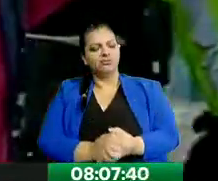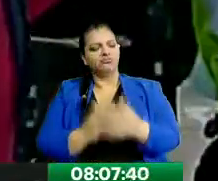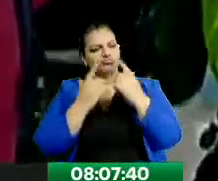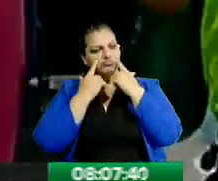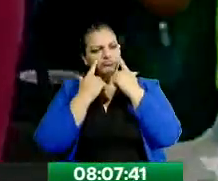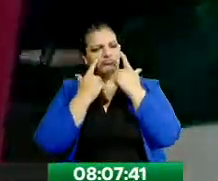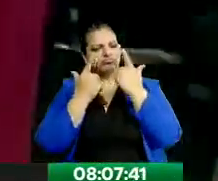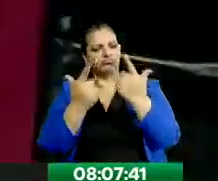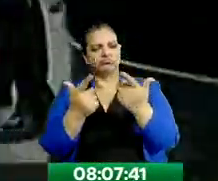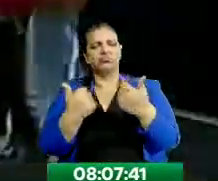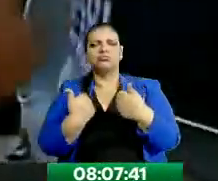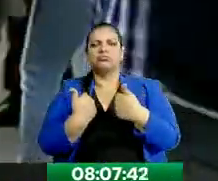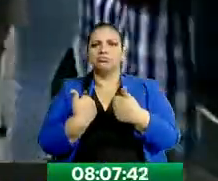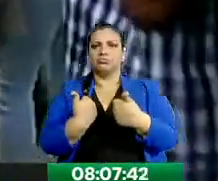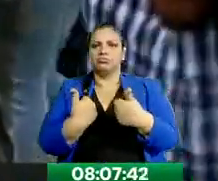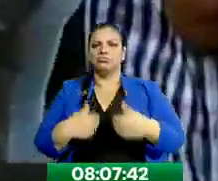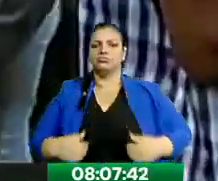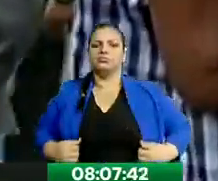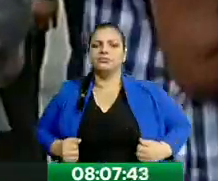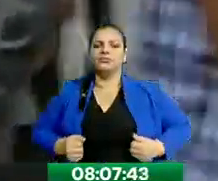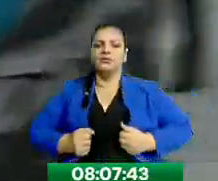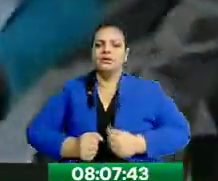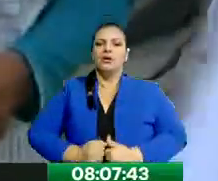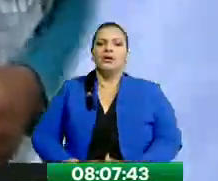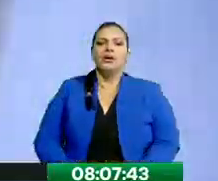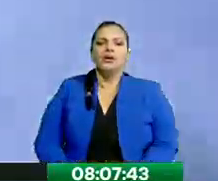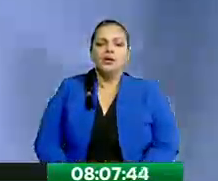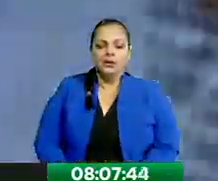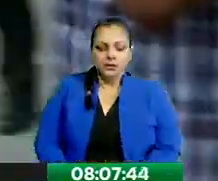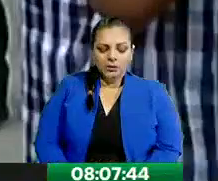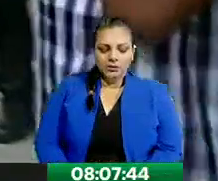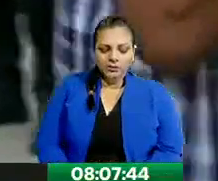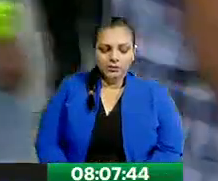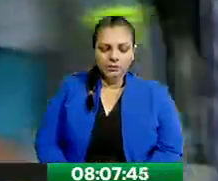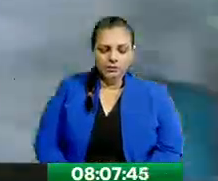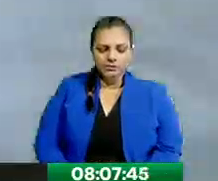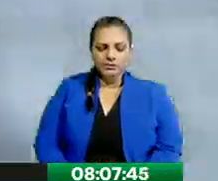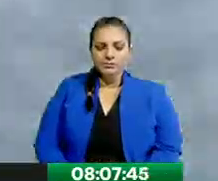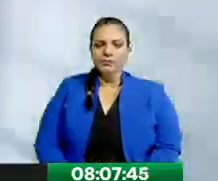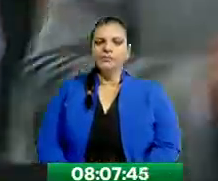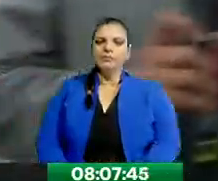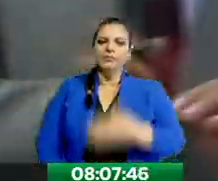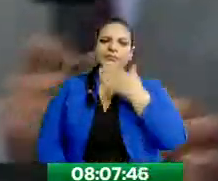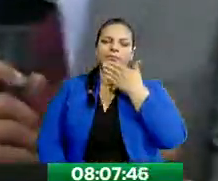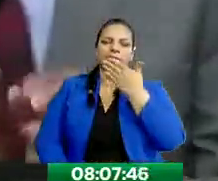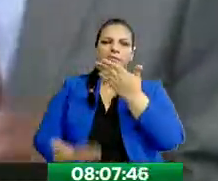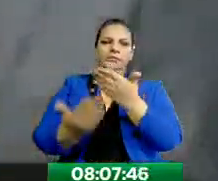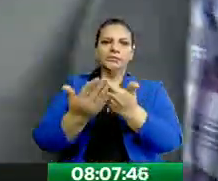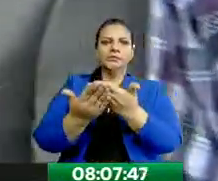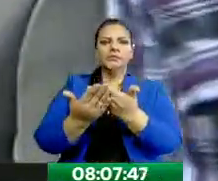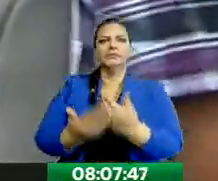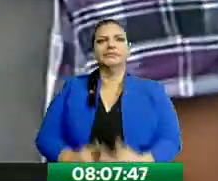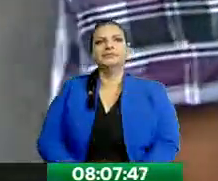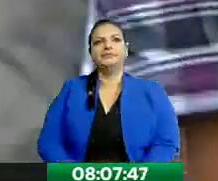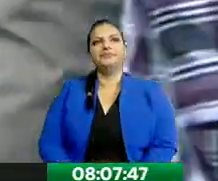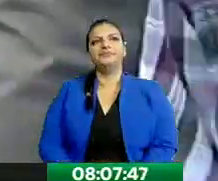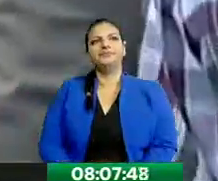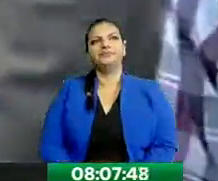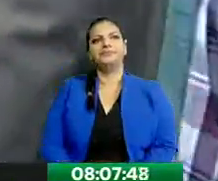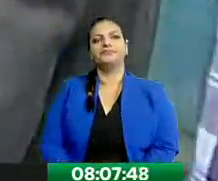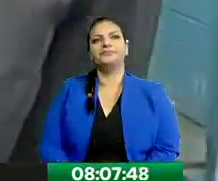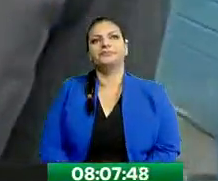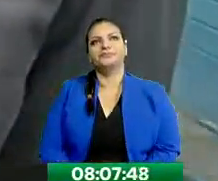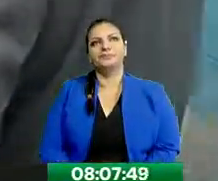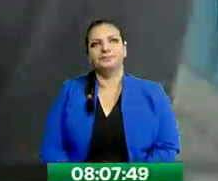todo, porque no sabemos con qué tipo de delincuentes nos vamos a encontrar en el día. Ok, perfecto. Muchas gracias, caballero. Bueno, ahí estamos escuchando. Existe